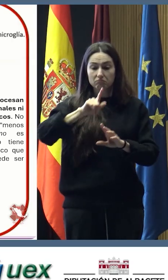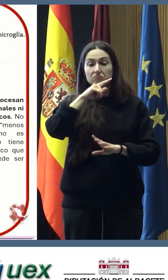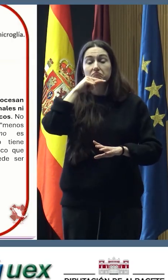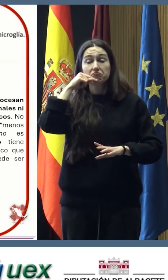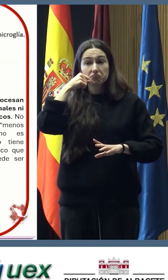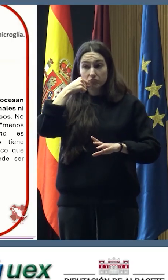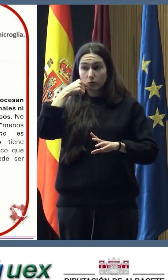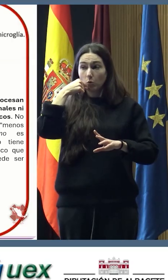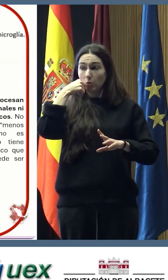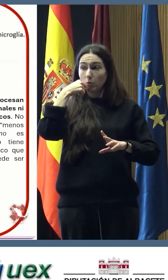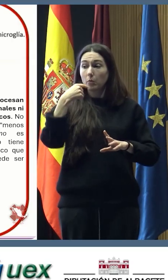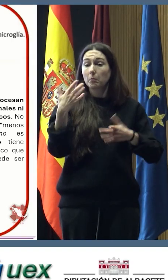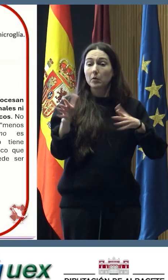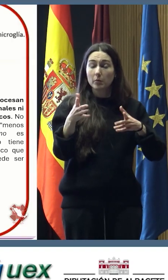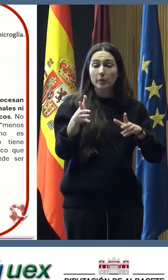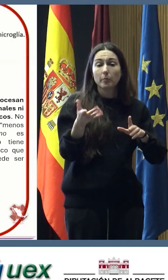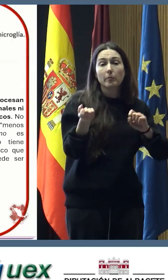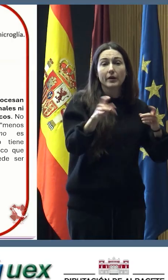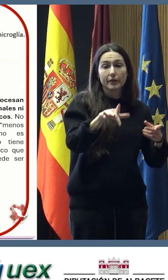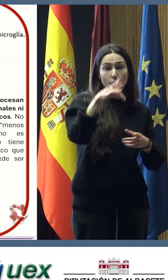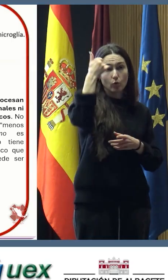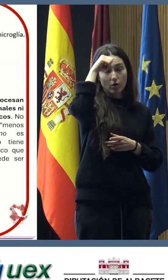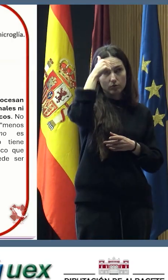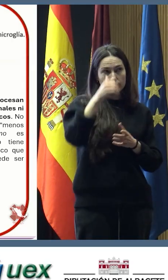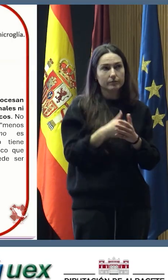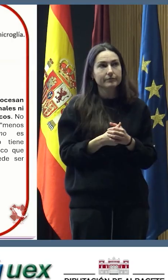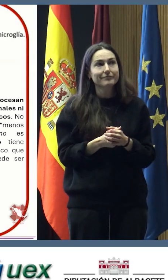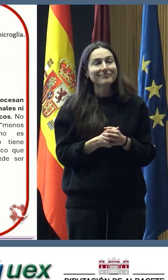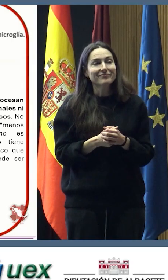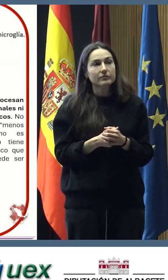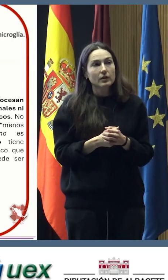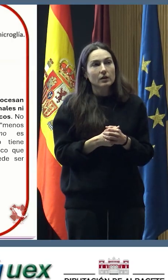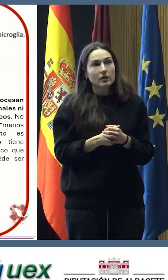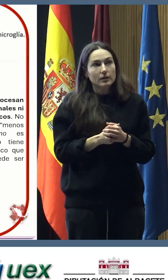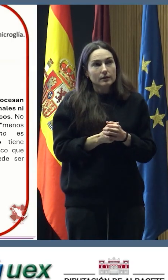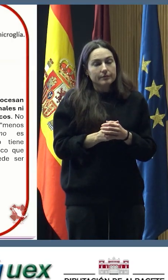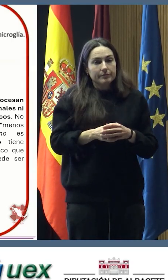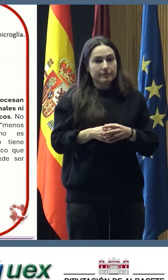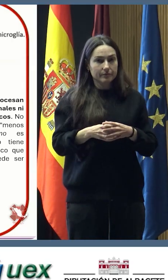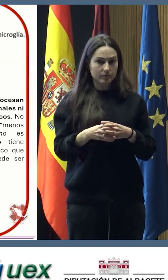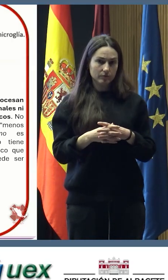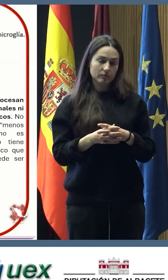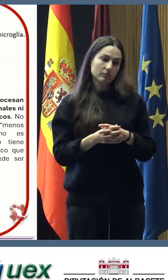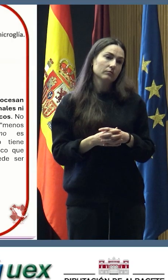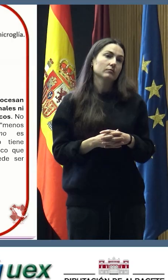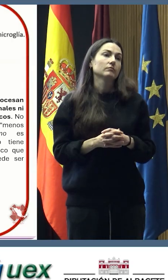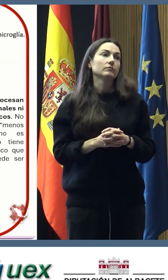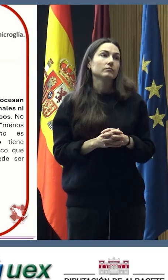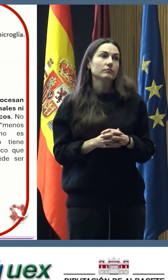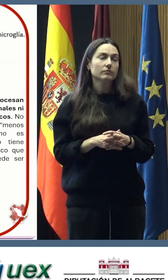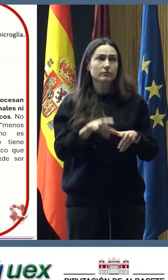contextual del macho. Bueno, esto tiene la repercusión, como os había comentado ahora